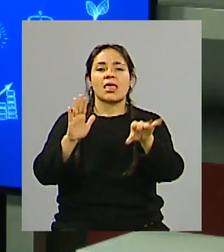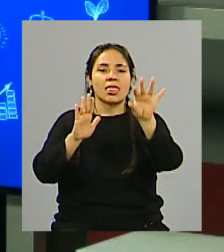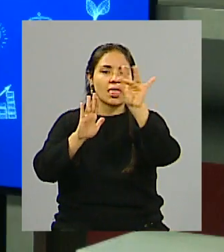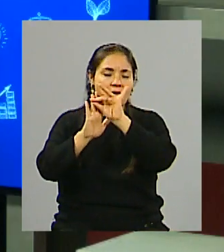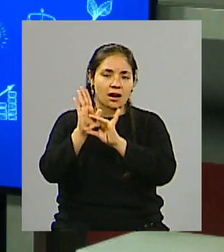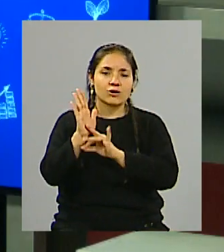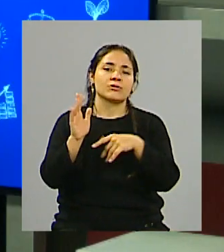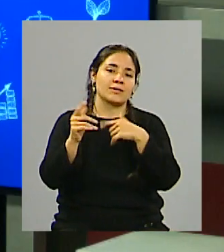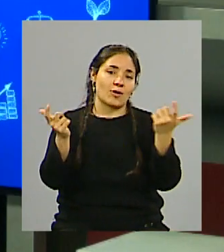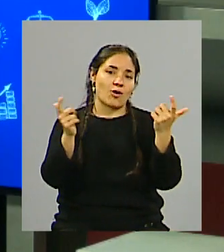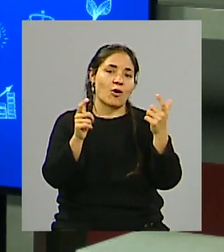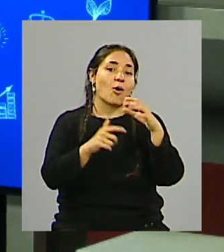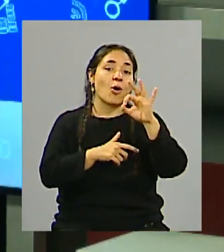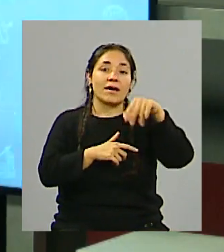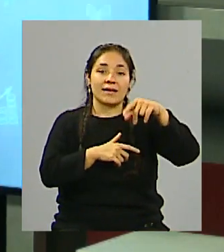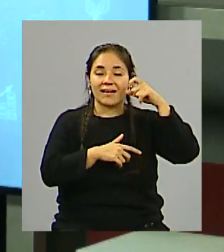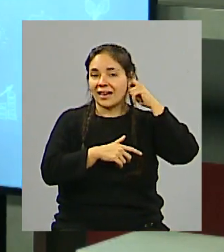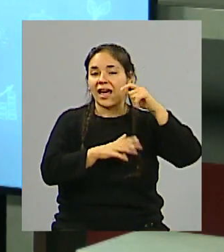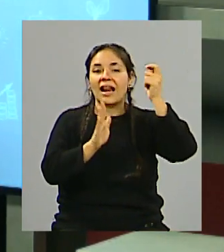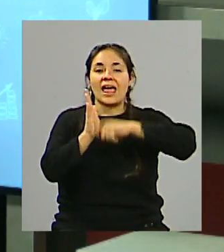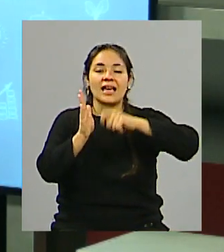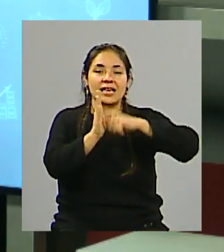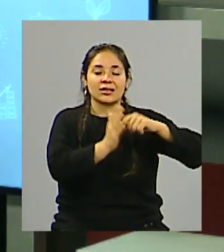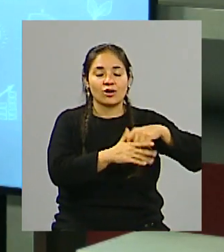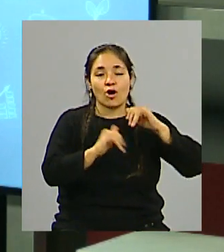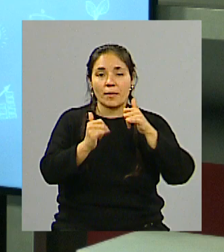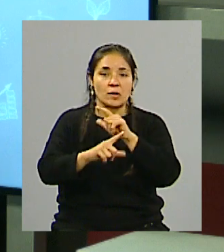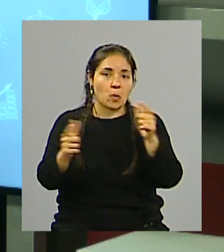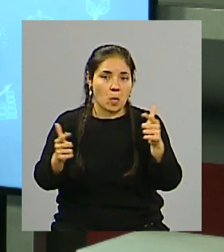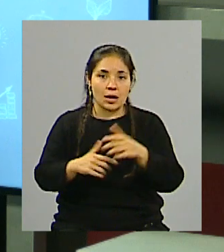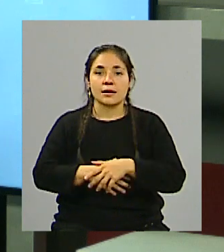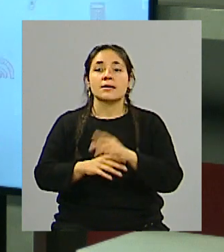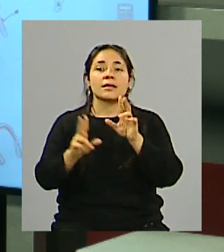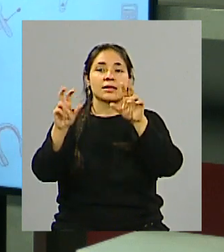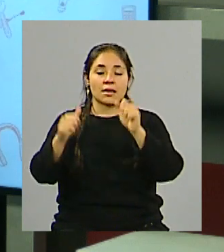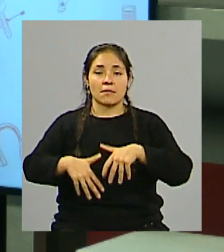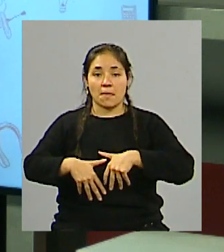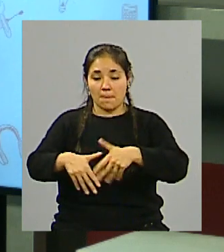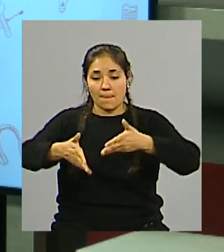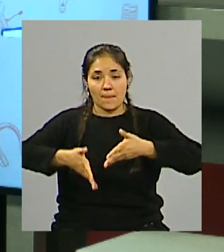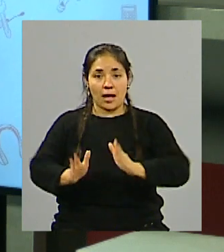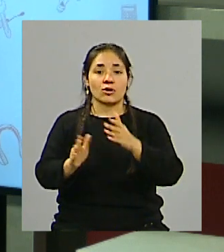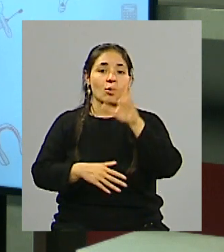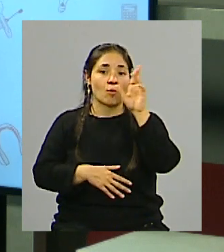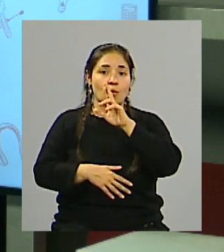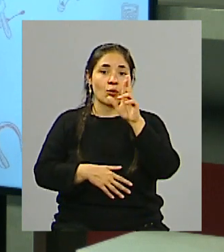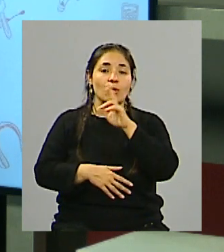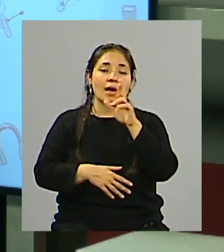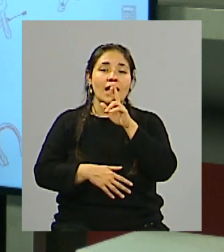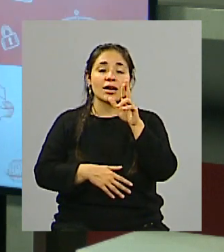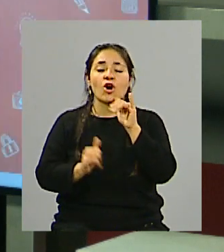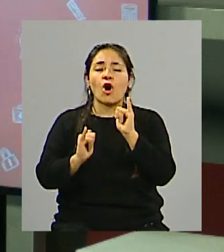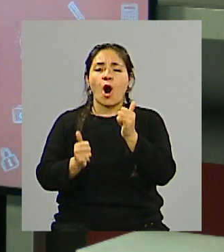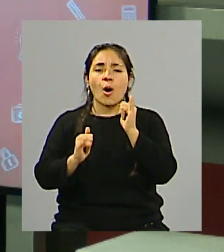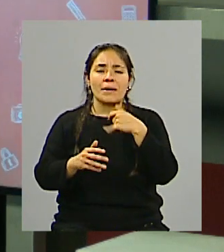de ONGs, por supuesto, porque no hay registro en el caso de la adolescencia, y decían que en el parto adolescente incluso se profundiza esa violencia.